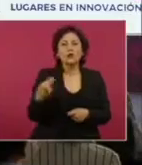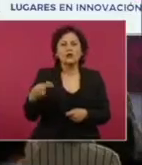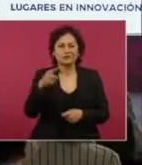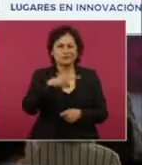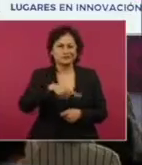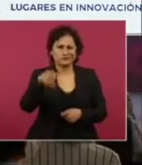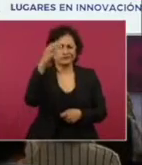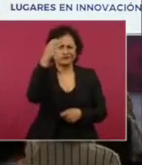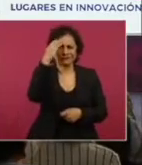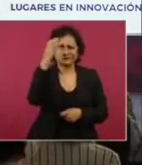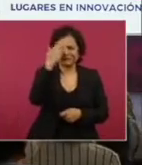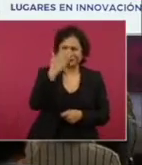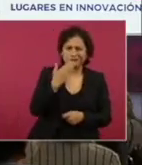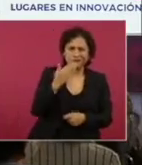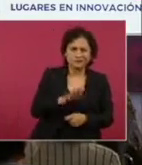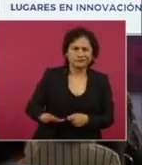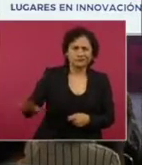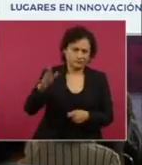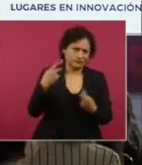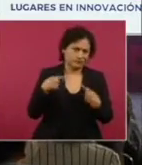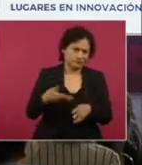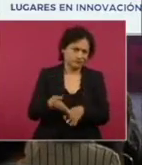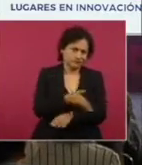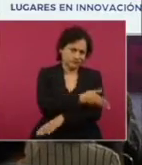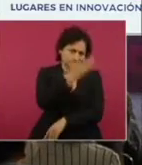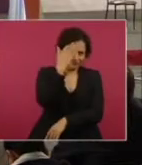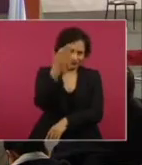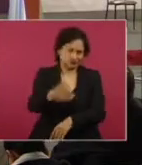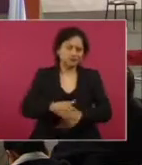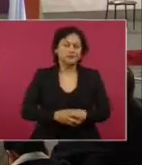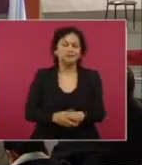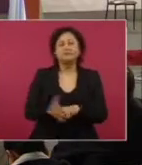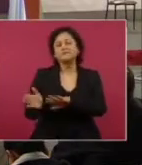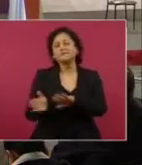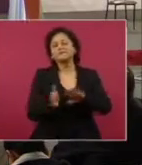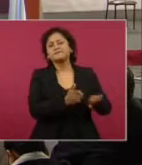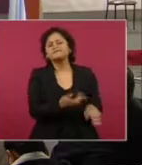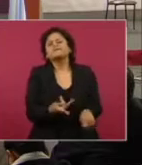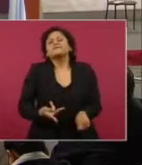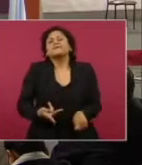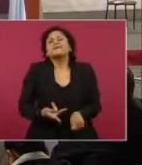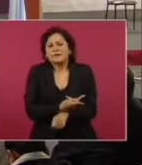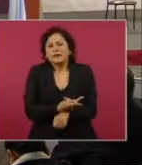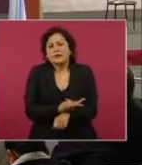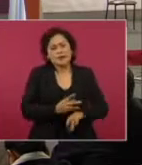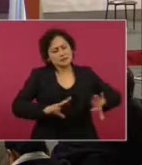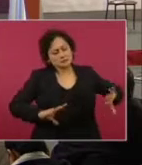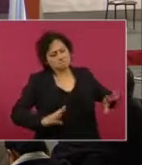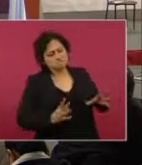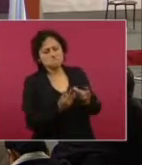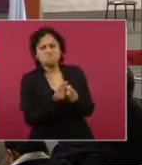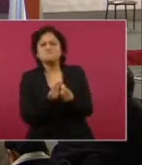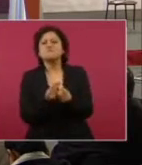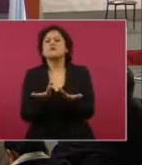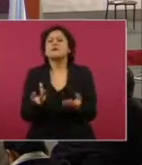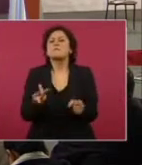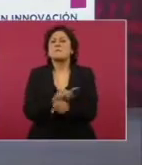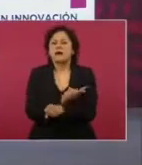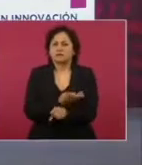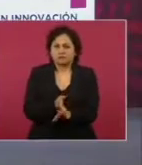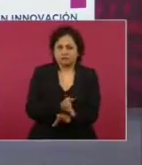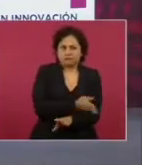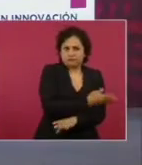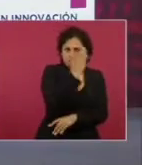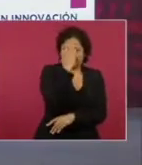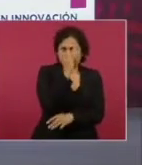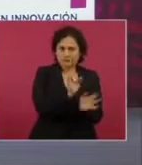Y bueno, ¿cuál fue el resultado, por ejemplo, neto del sexenio pasado, después de todas estas transferencias y este